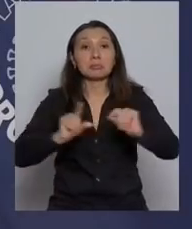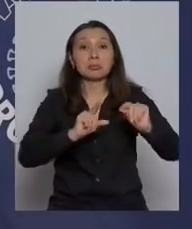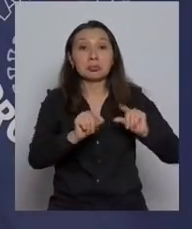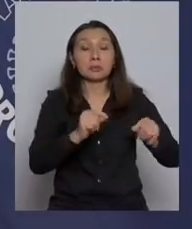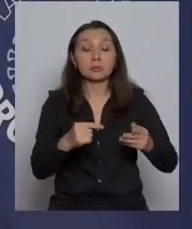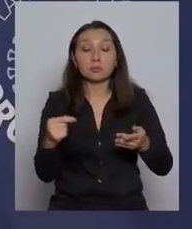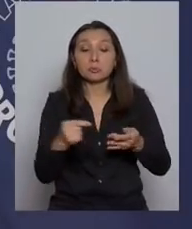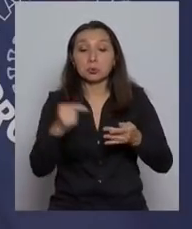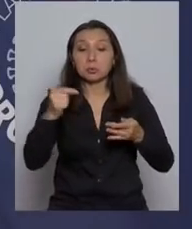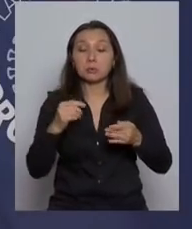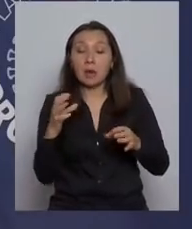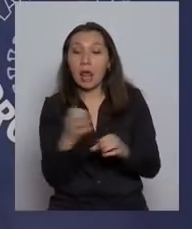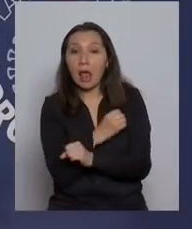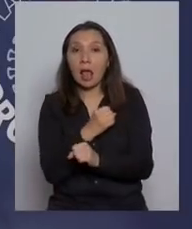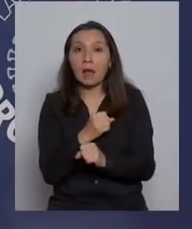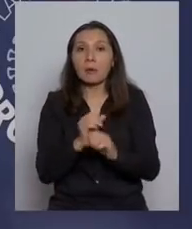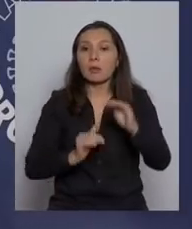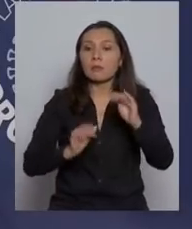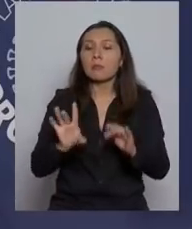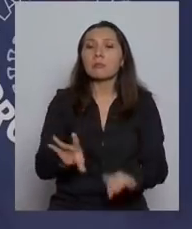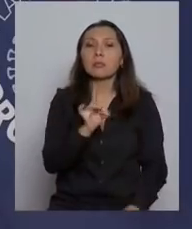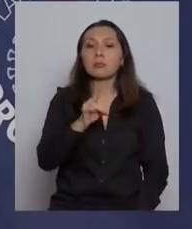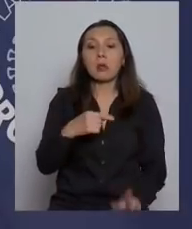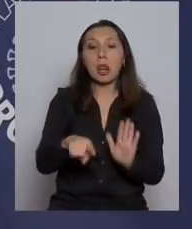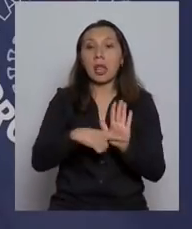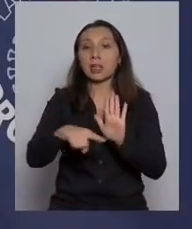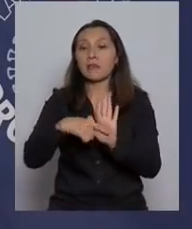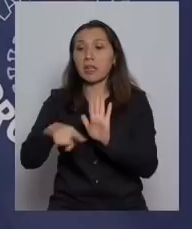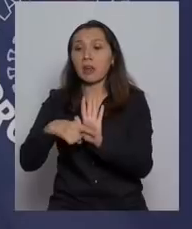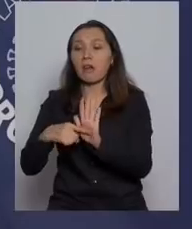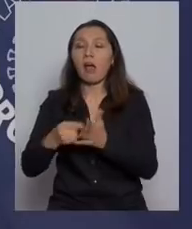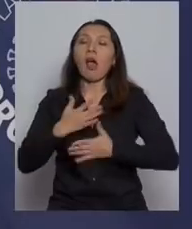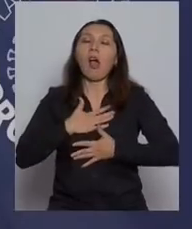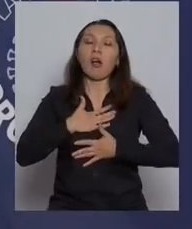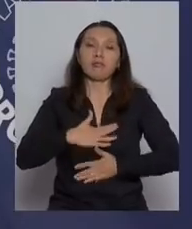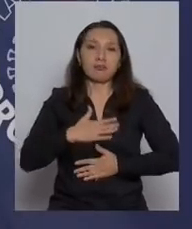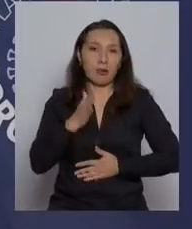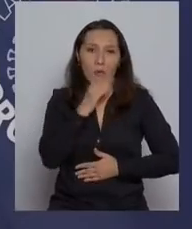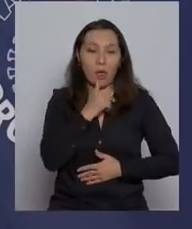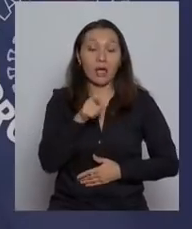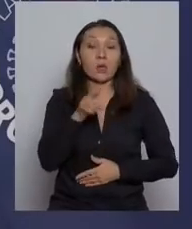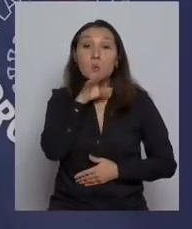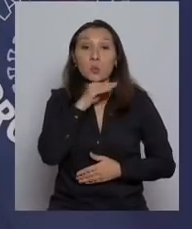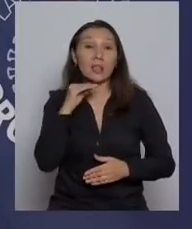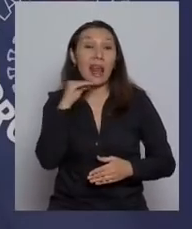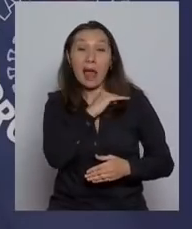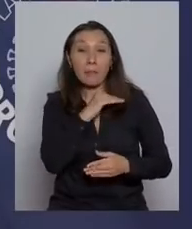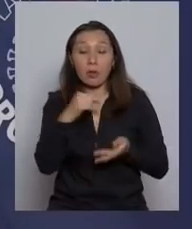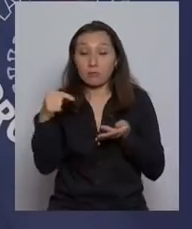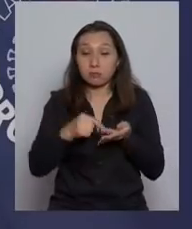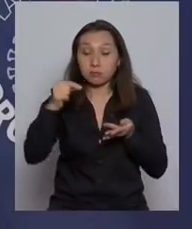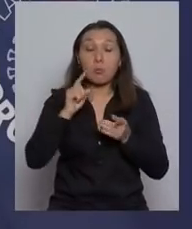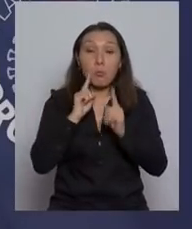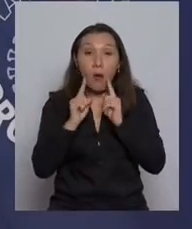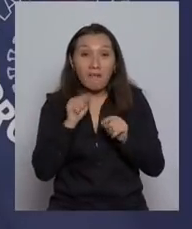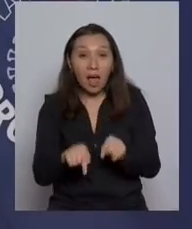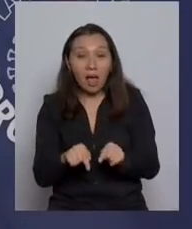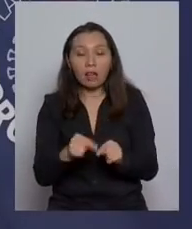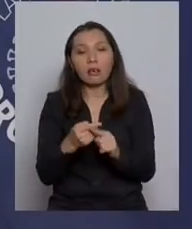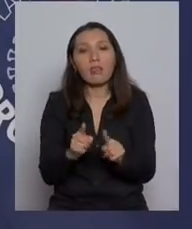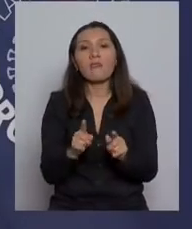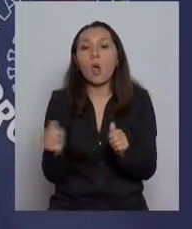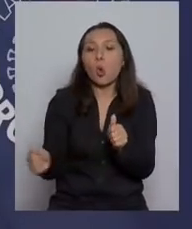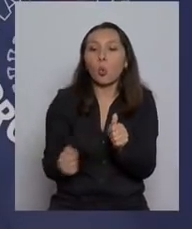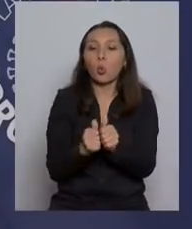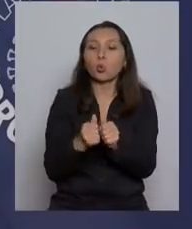test rápidos aleatoriamente son negativos, podemos quedarnos tranquilos. El uso de test rápido es complementario a lo que